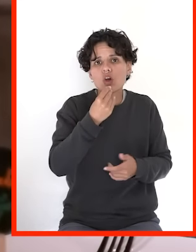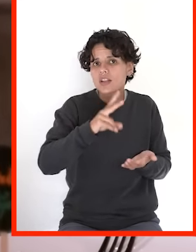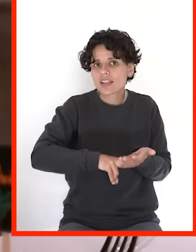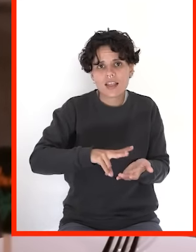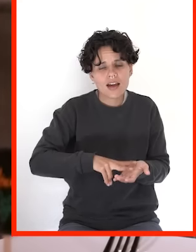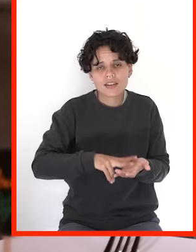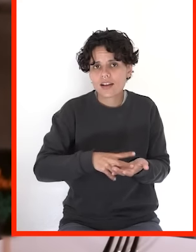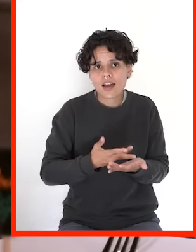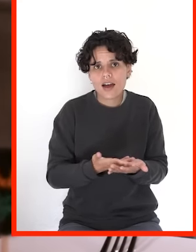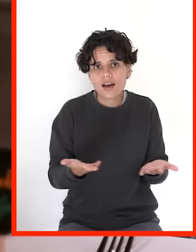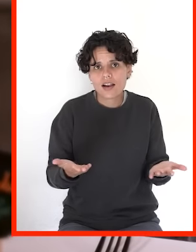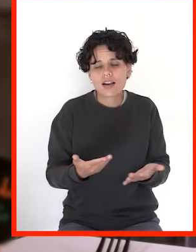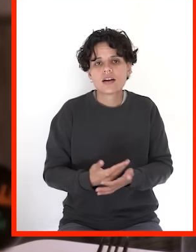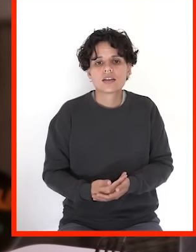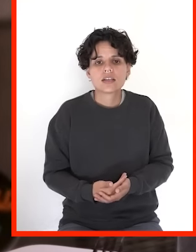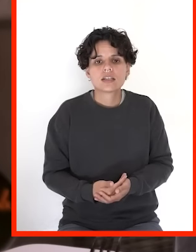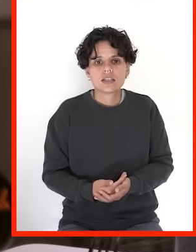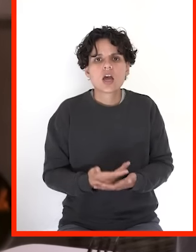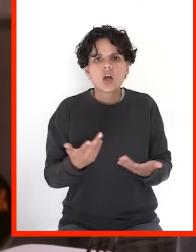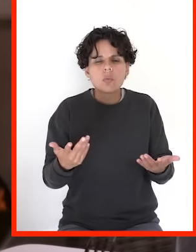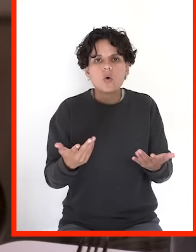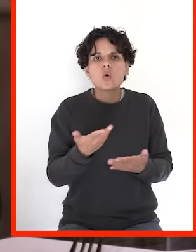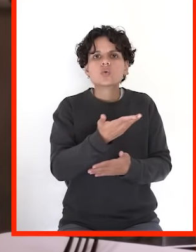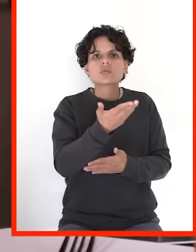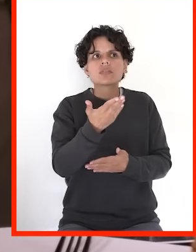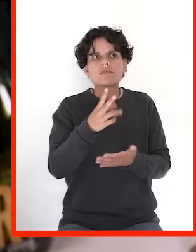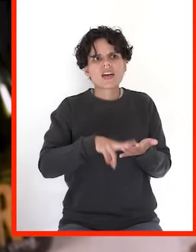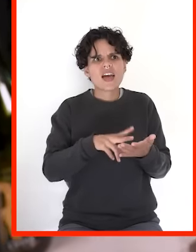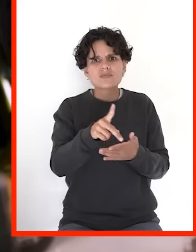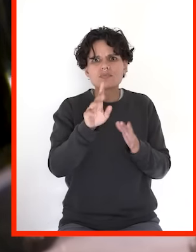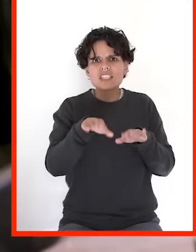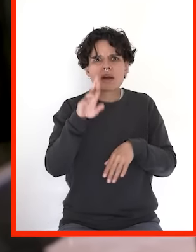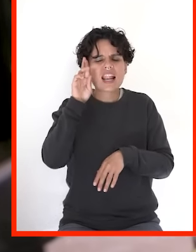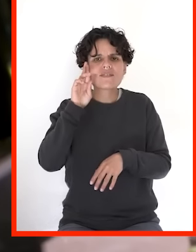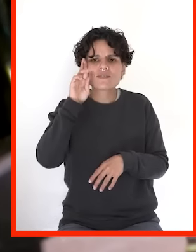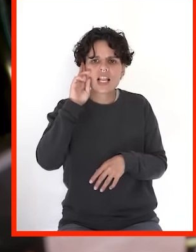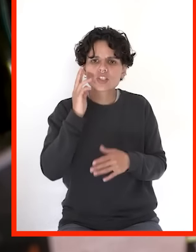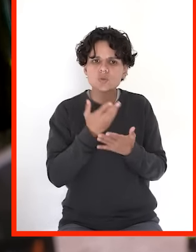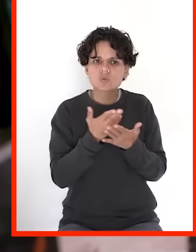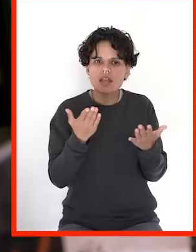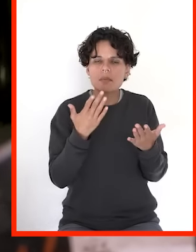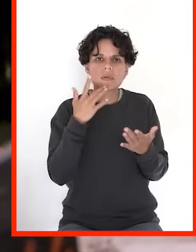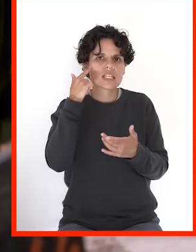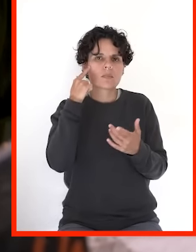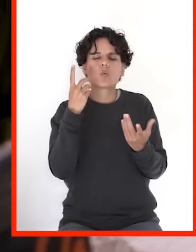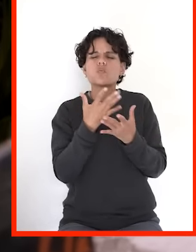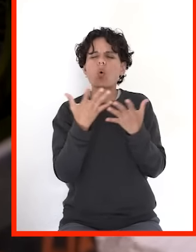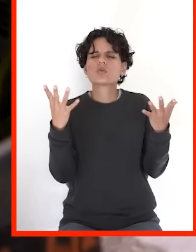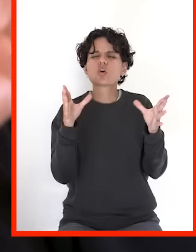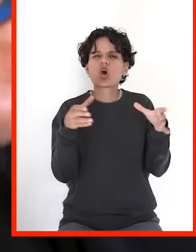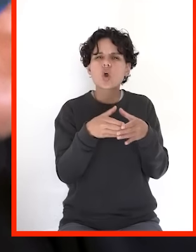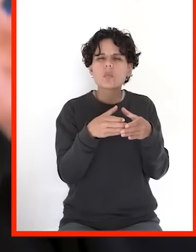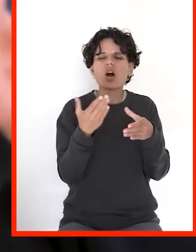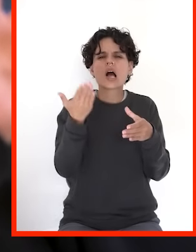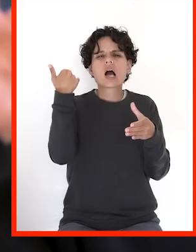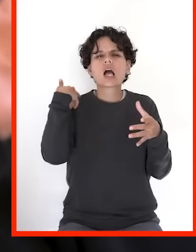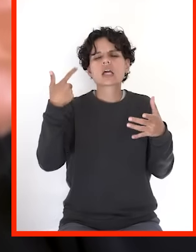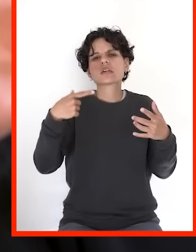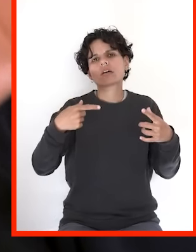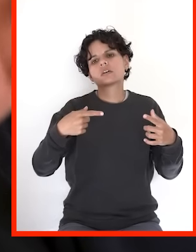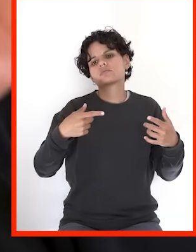y es una reflexión linda para todos los más jóvenes. ¿Cuántos vimos grupos antiguos que se quebraban porque uno quería hacer un